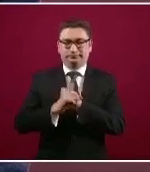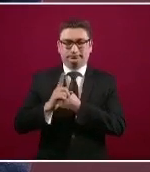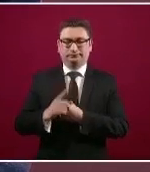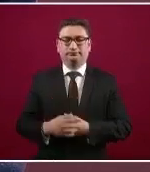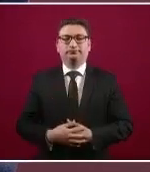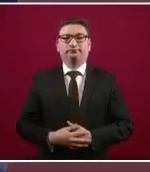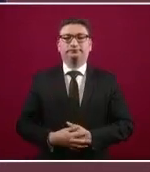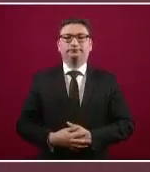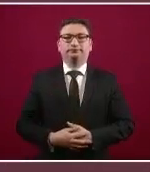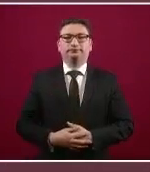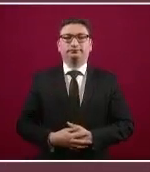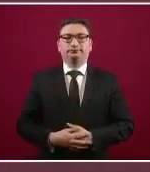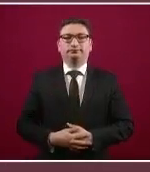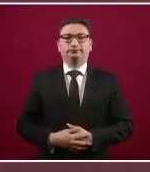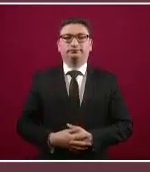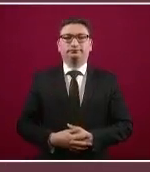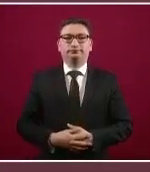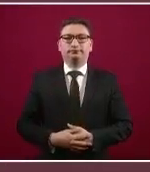para evitar